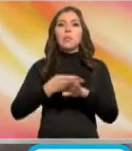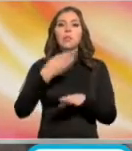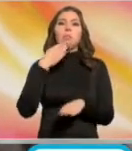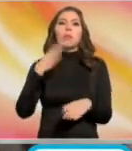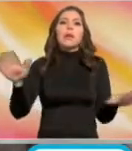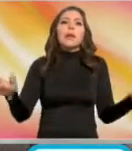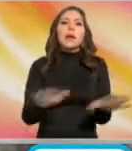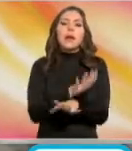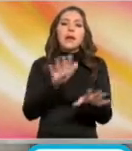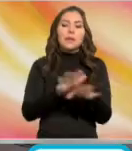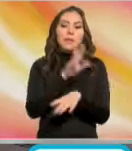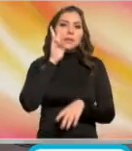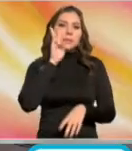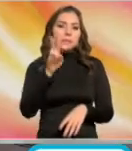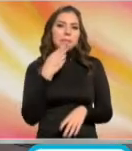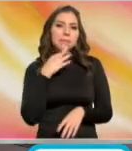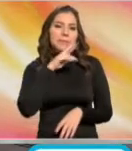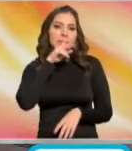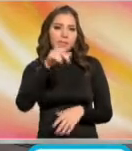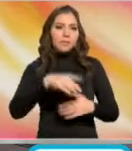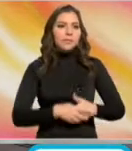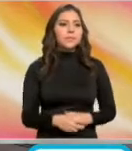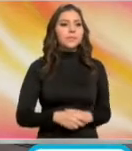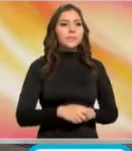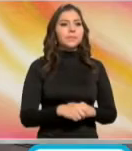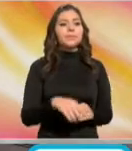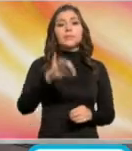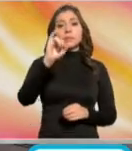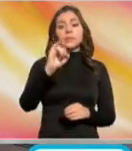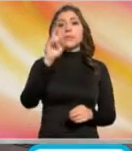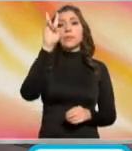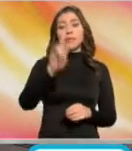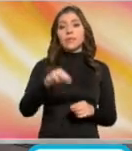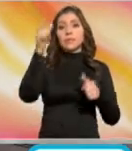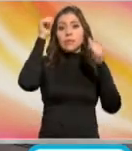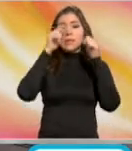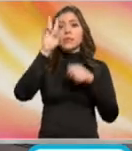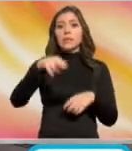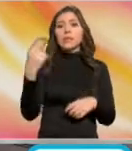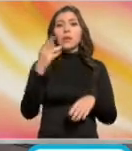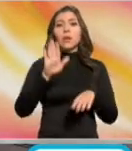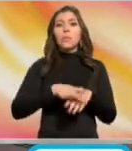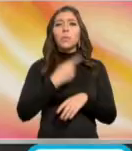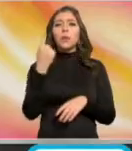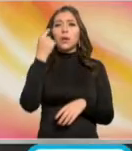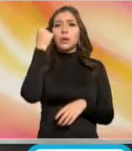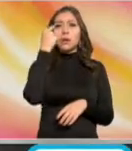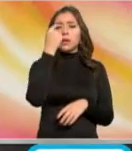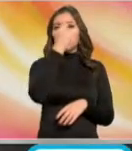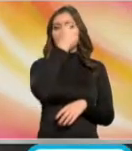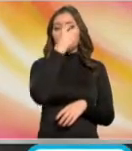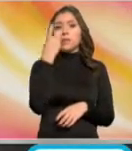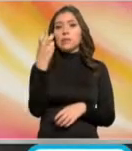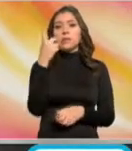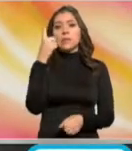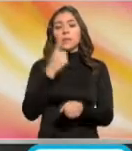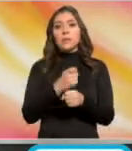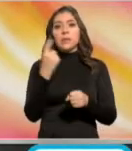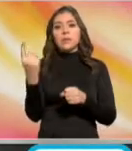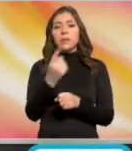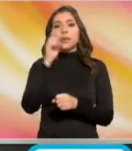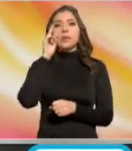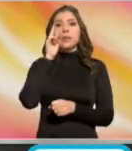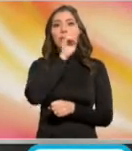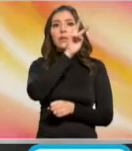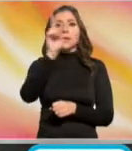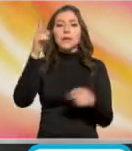es. Actualmente es una cirugía muy necesaria. La gente se ha dado cuenta que, por ejemplo, la mirada, pues obviamente es la primera expresión que tenemos